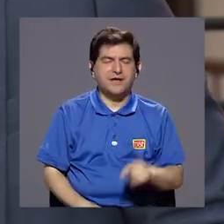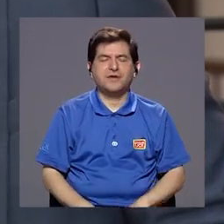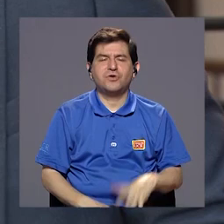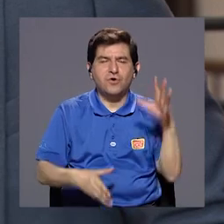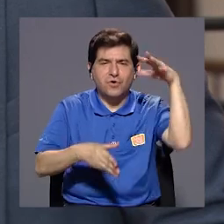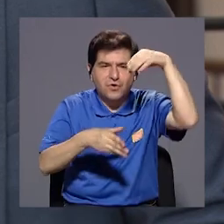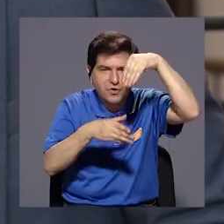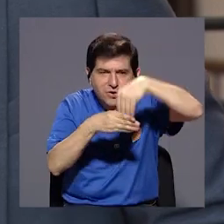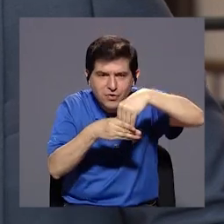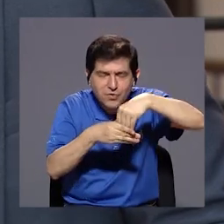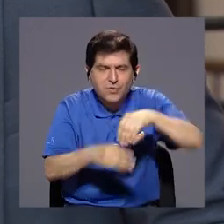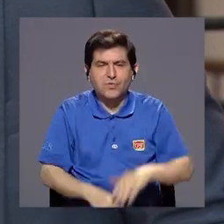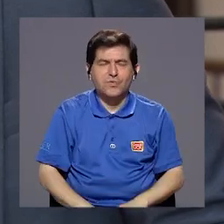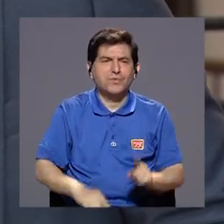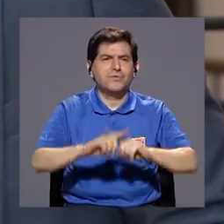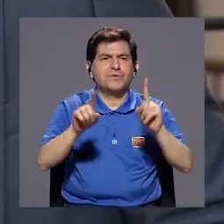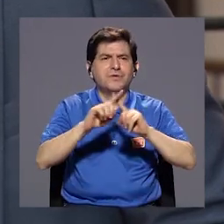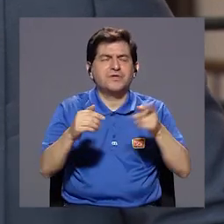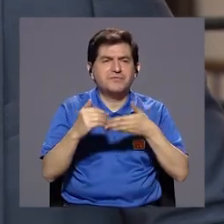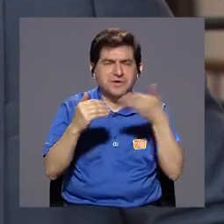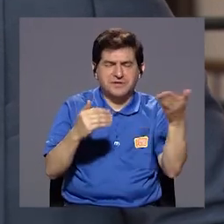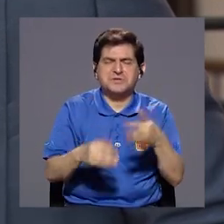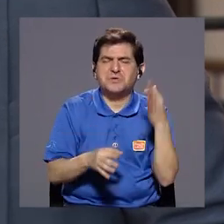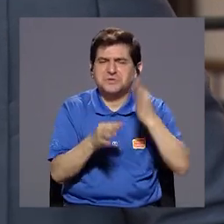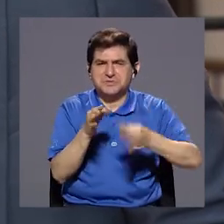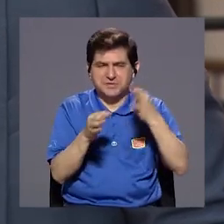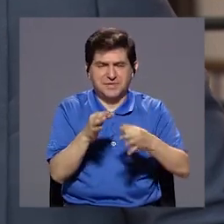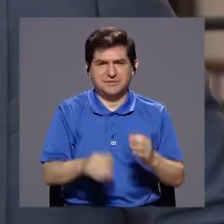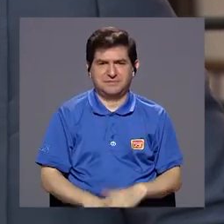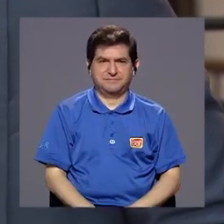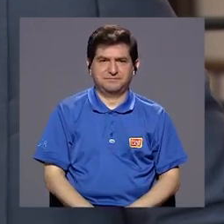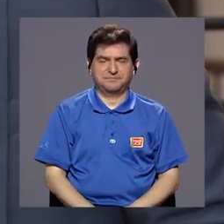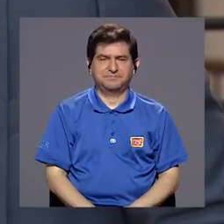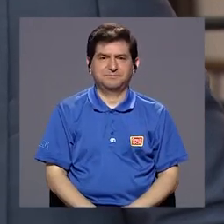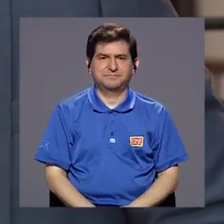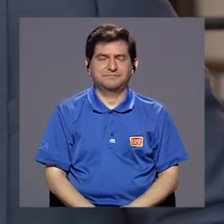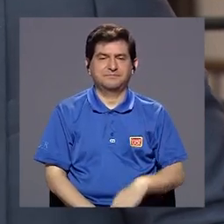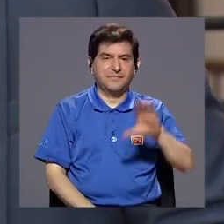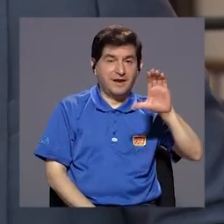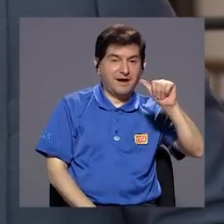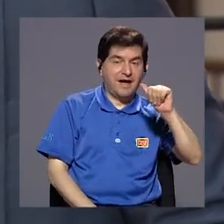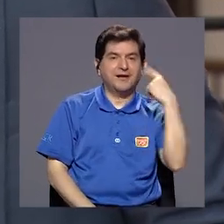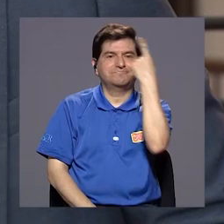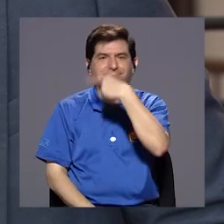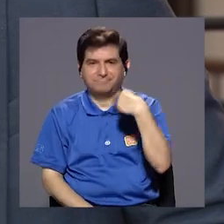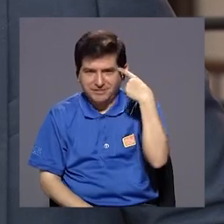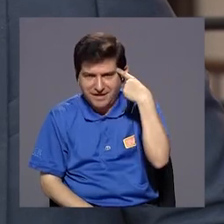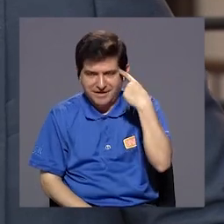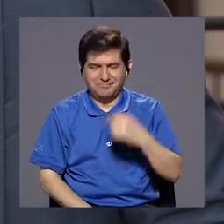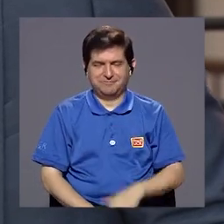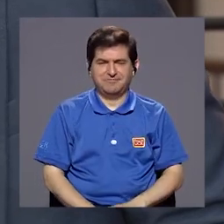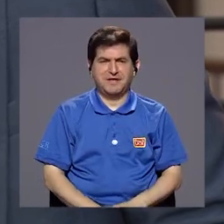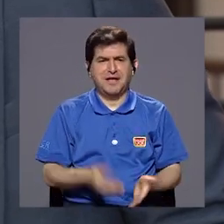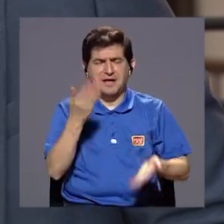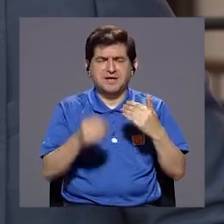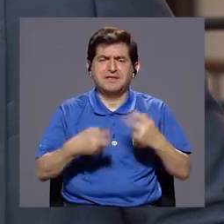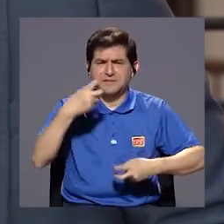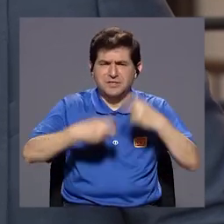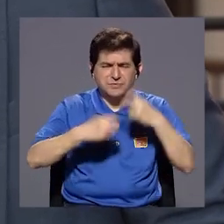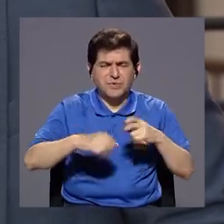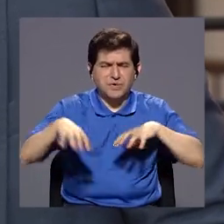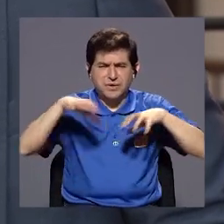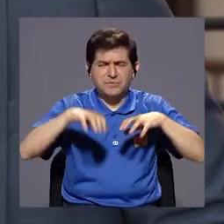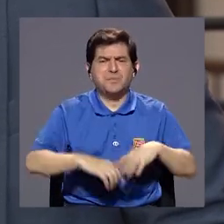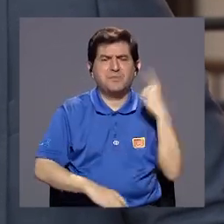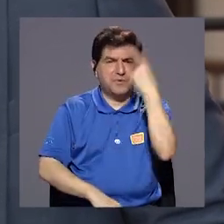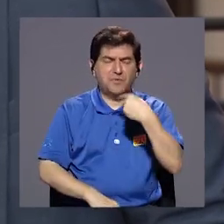al fin y al cabo engloba algunas cosas muy sencillas. K de cara, o sea, usualmente pueden haber anormalidades en la